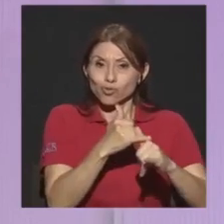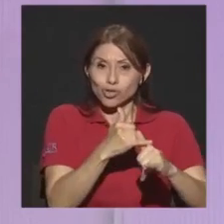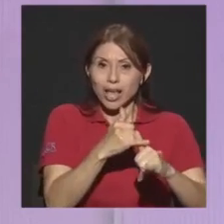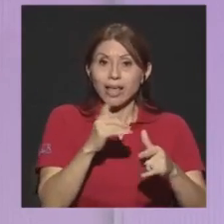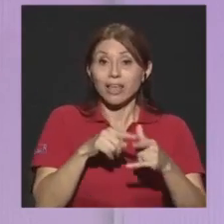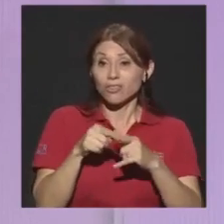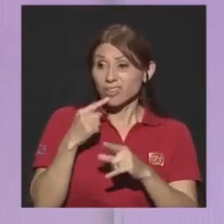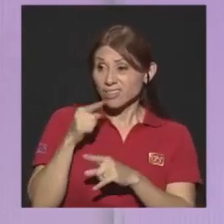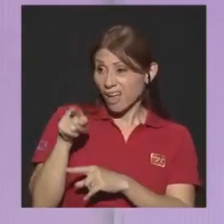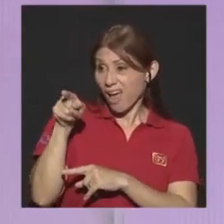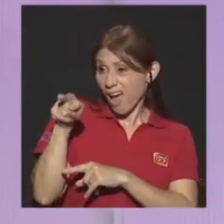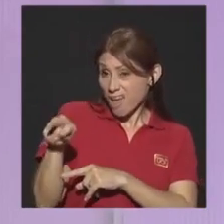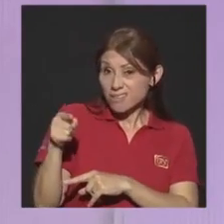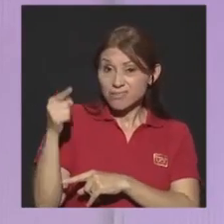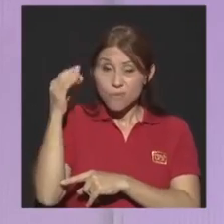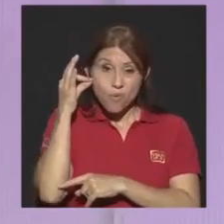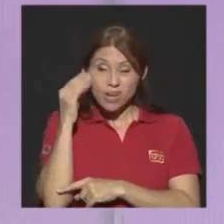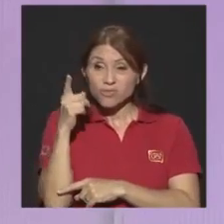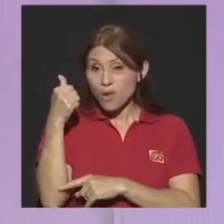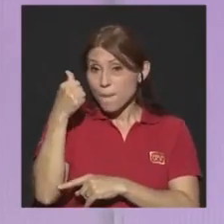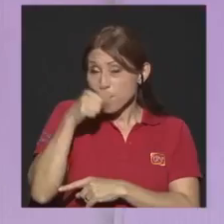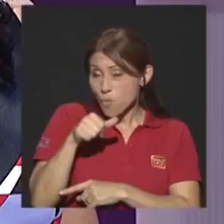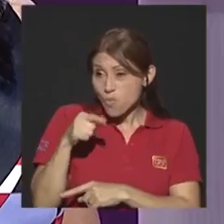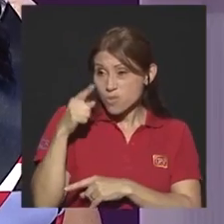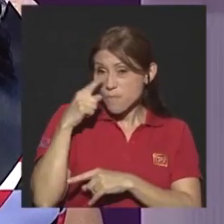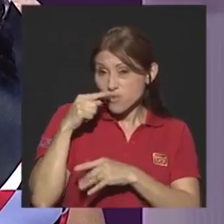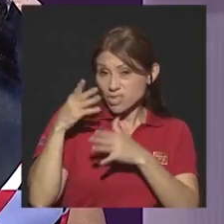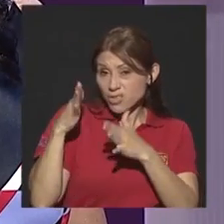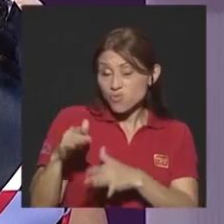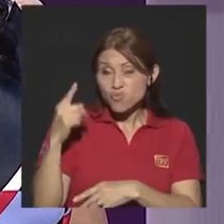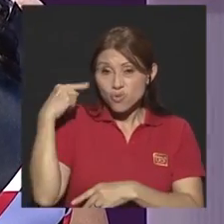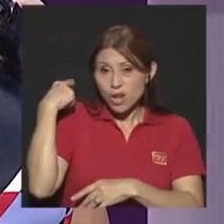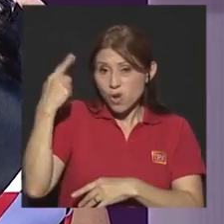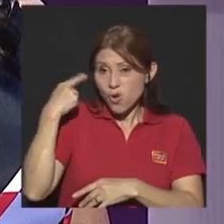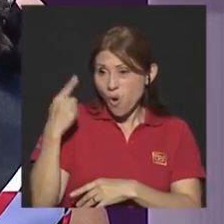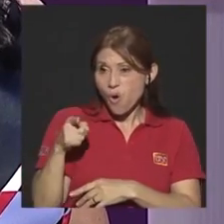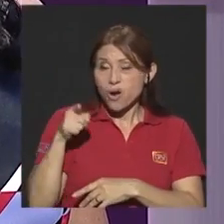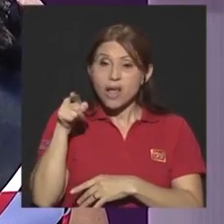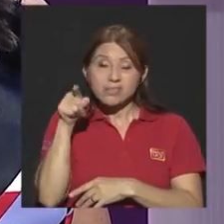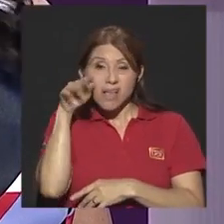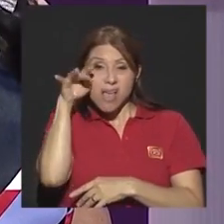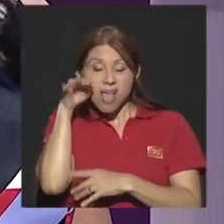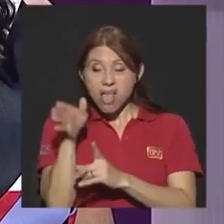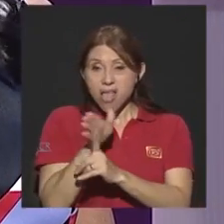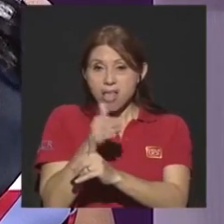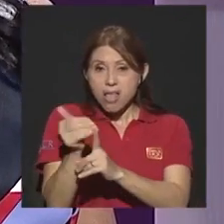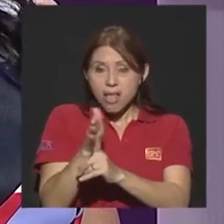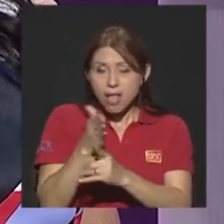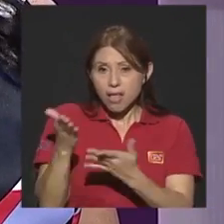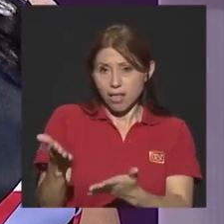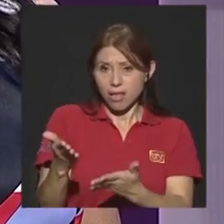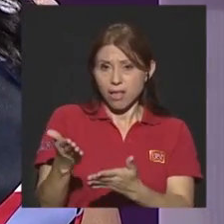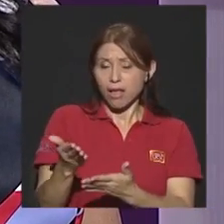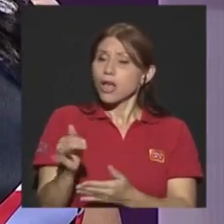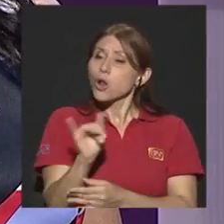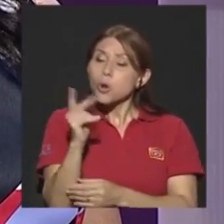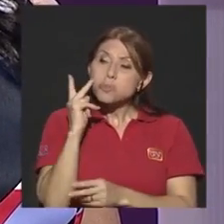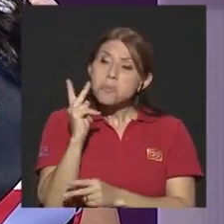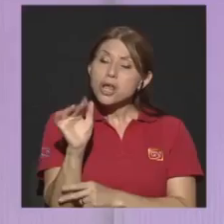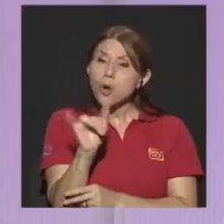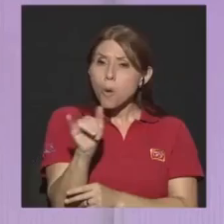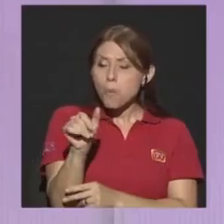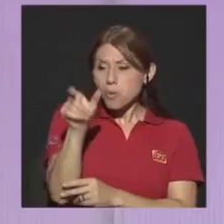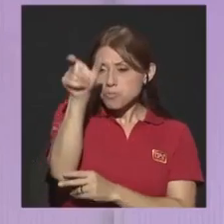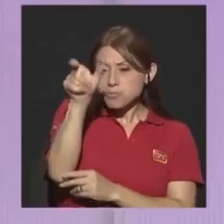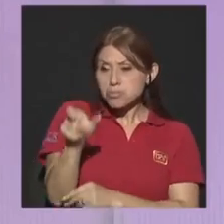provocadoras, como putas, como locas, o por otro lado que las caracteriza como sujetos pasivos